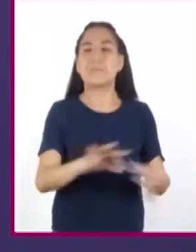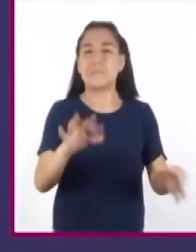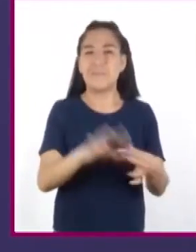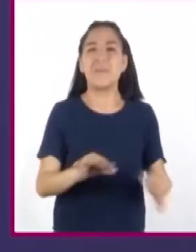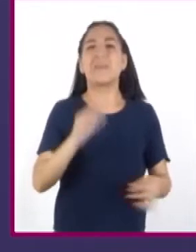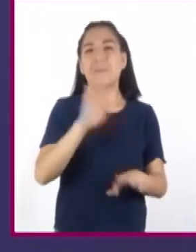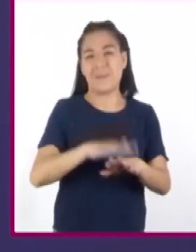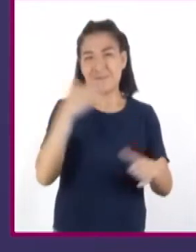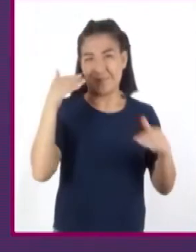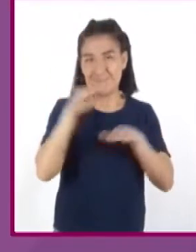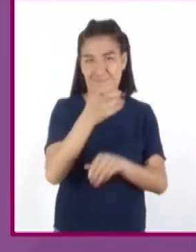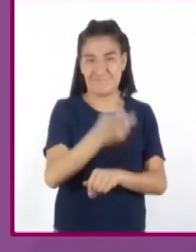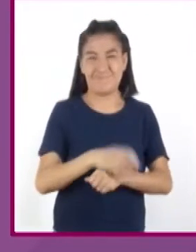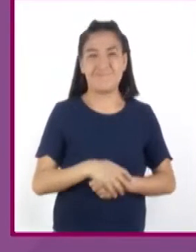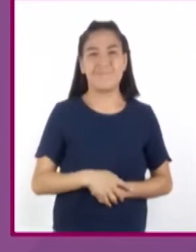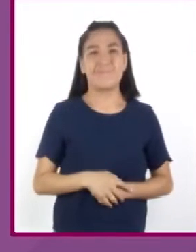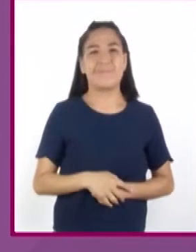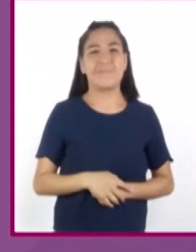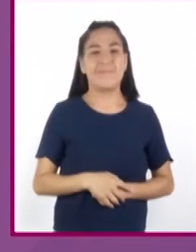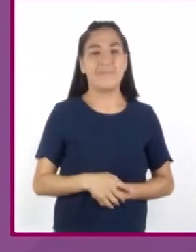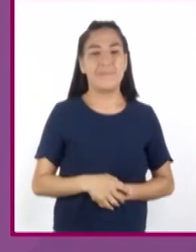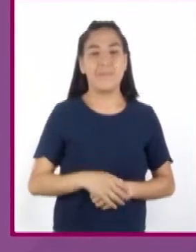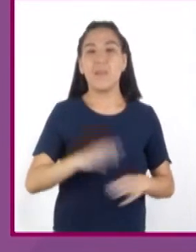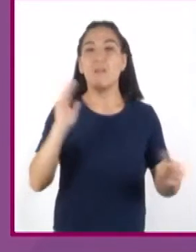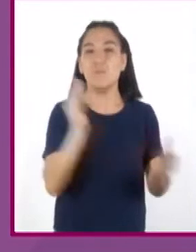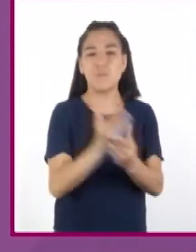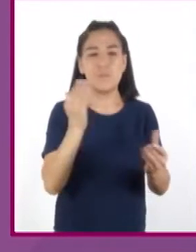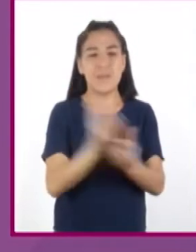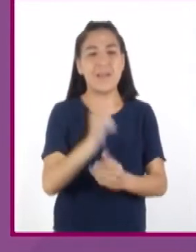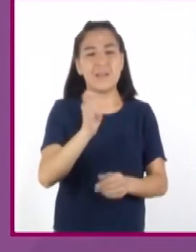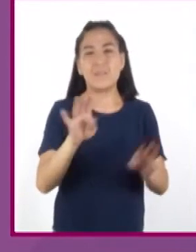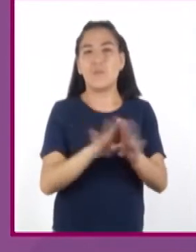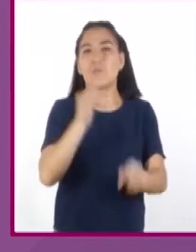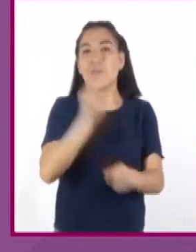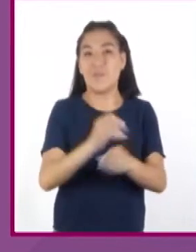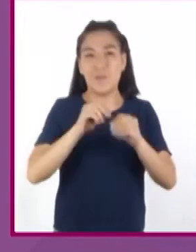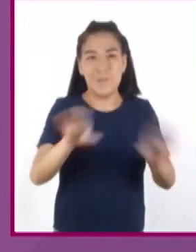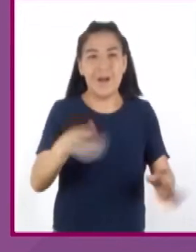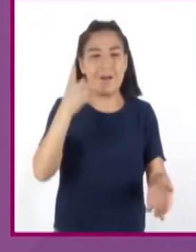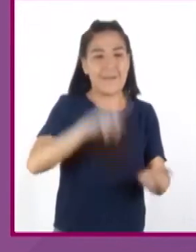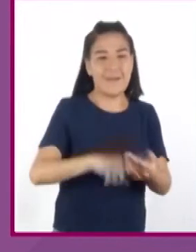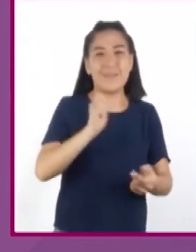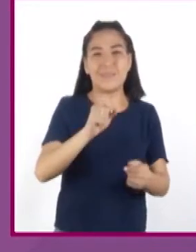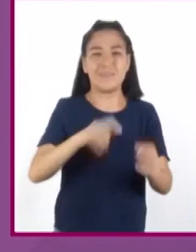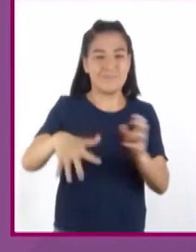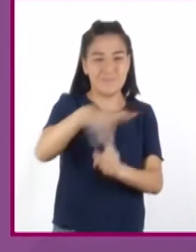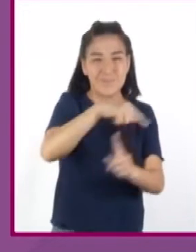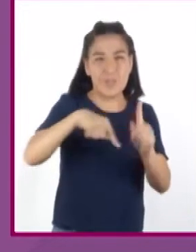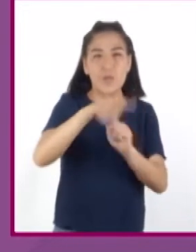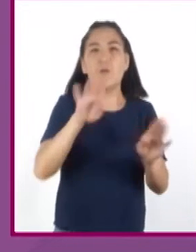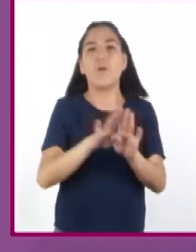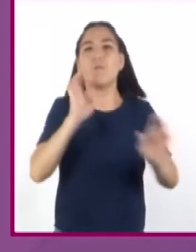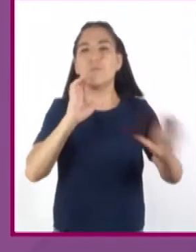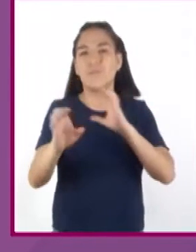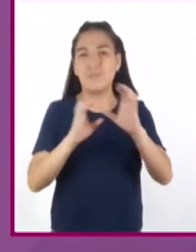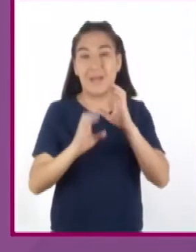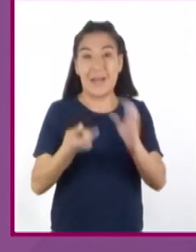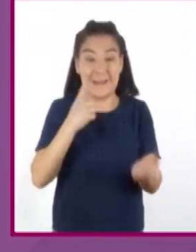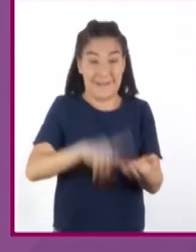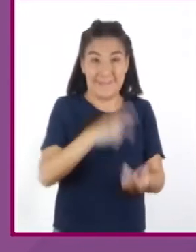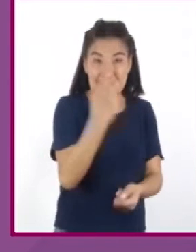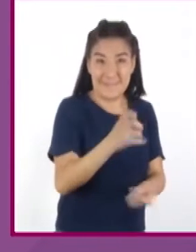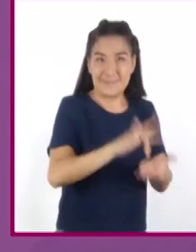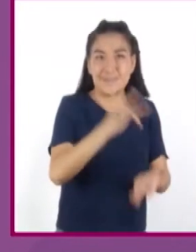más sobre ello. Los documentos son un arsenal de información en todas las esferas comunicativas, ya que a través de